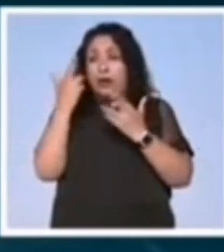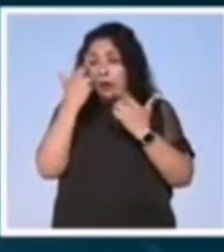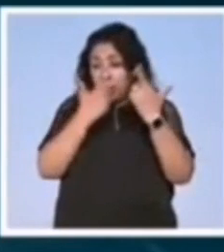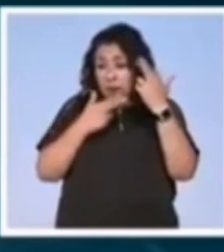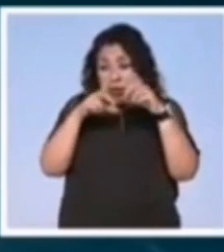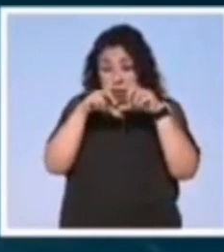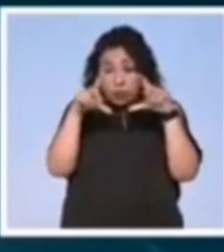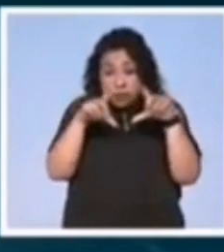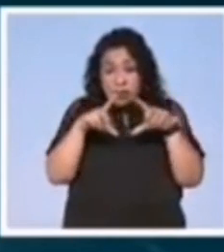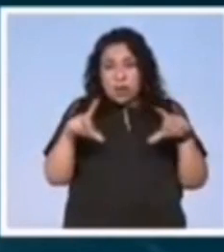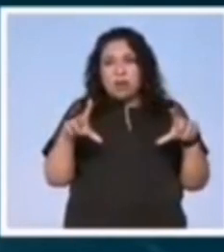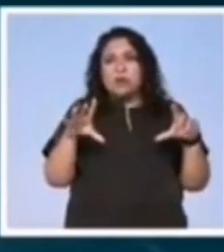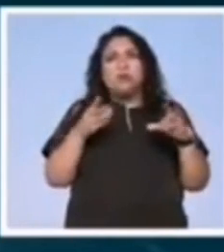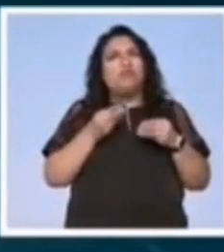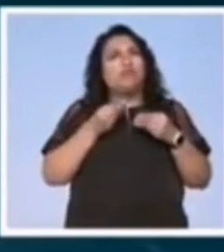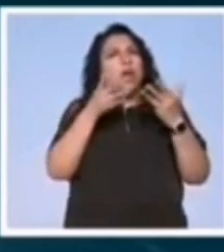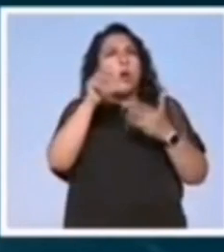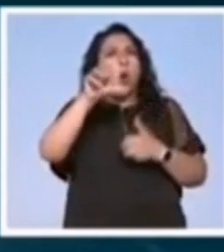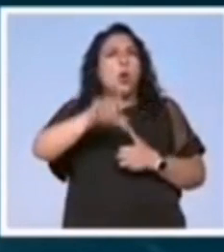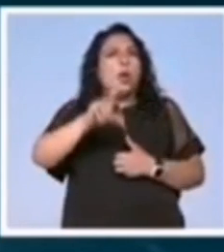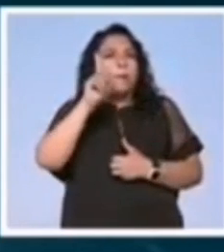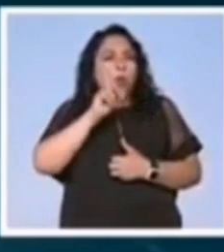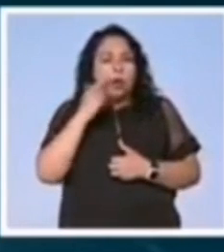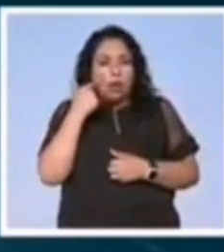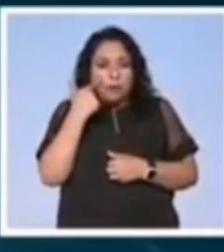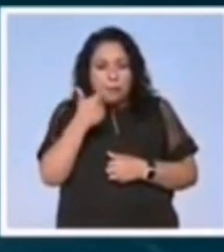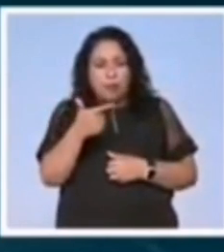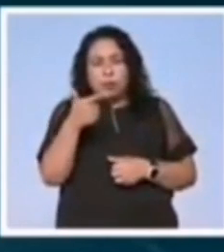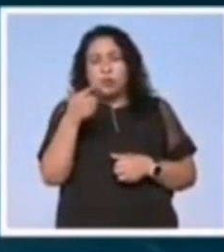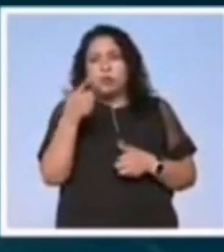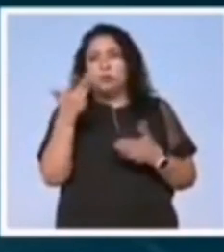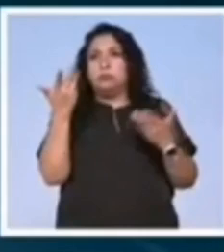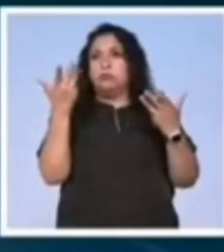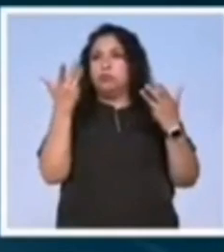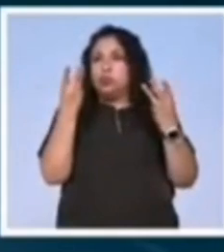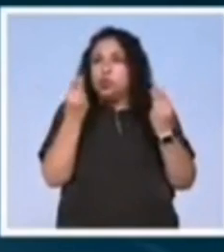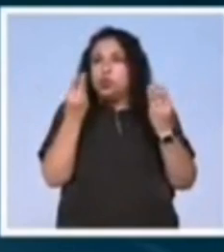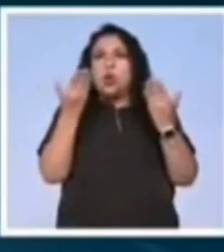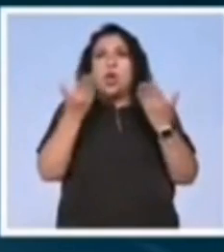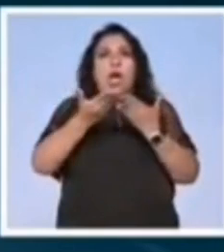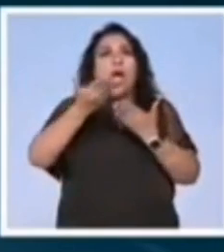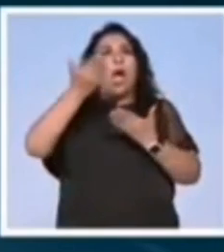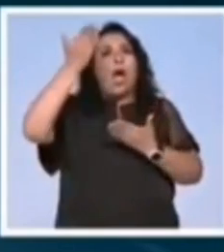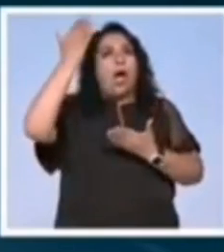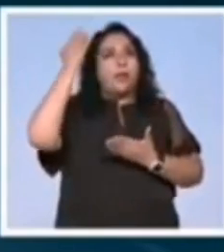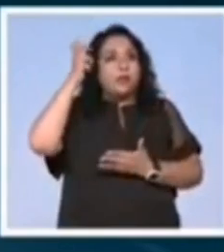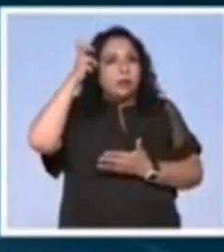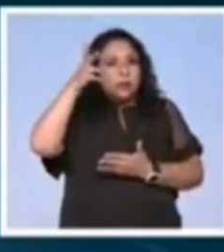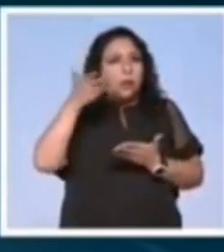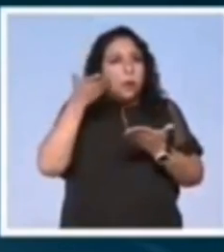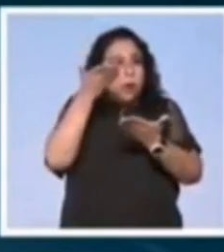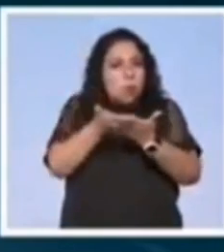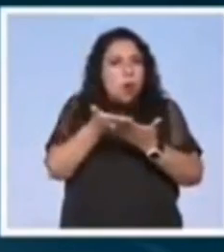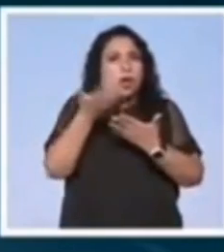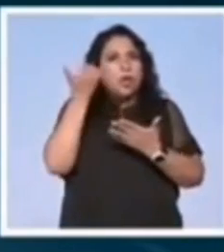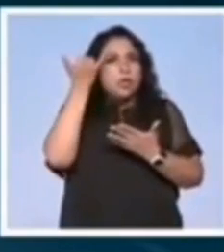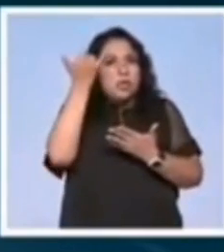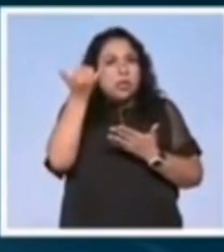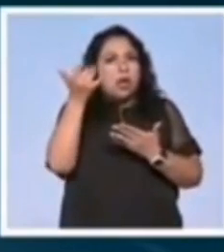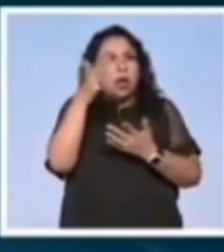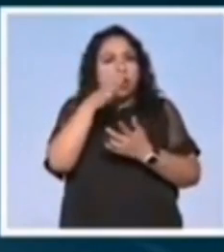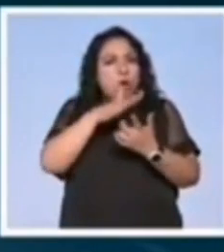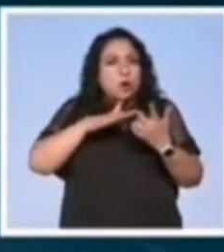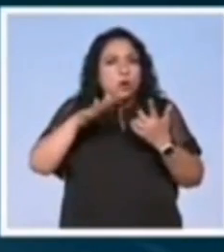nos tienen que decir a las mujeres hoy, y de pronto te das cuenta que muchas de las situaciones que Shakespeare plantea en estos